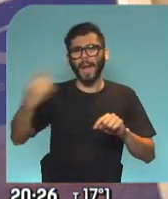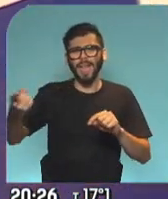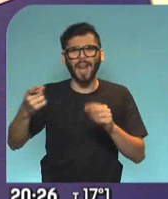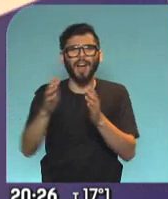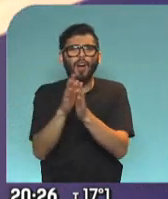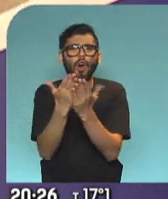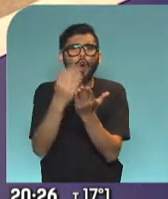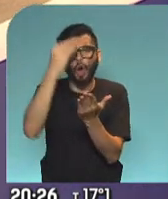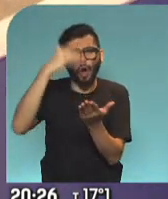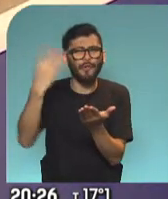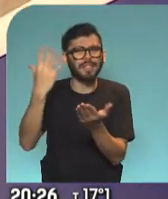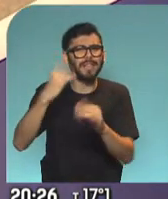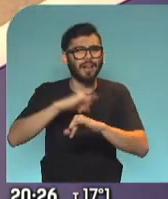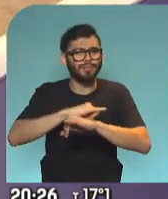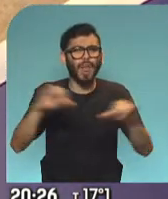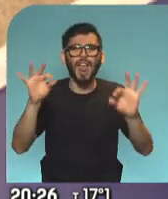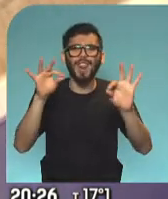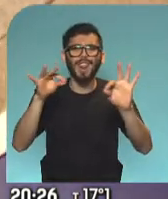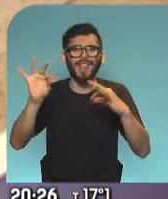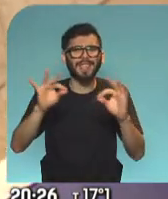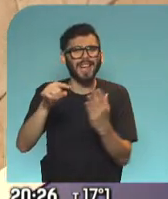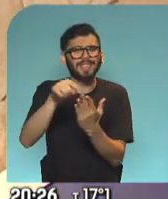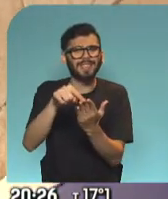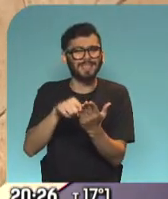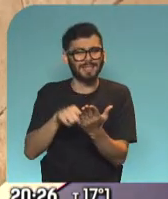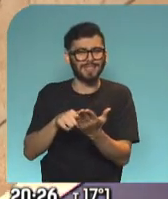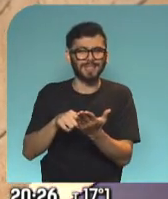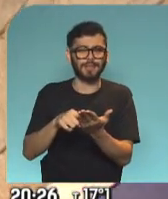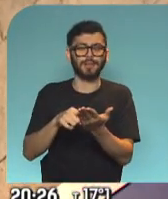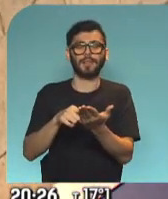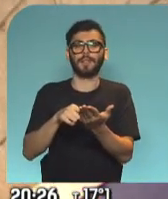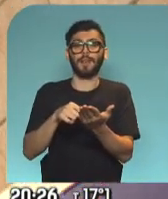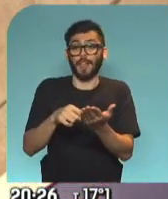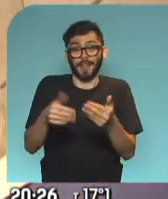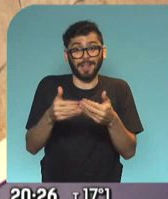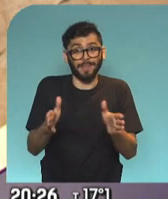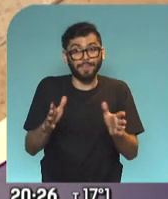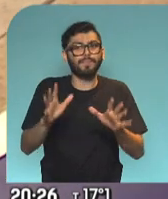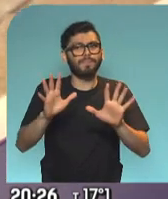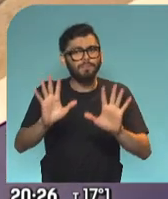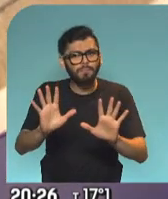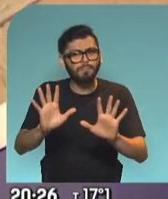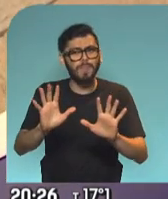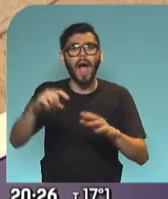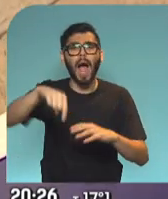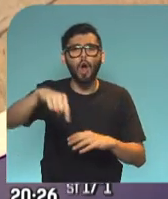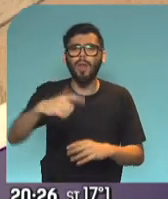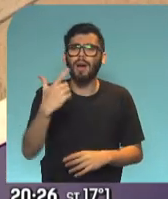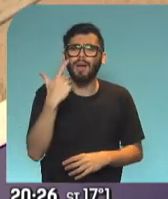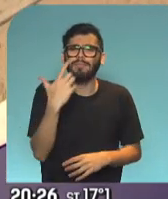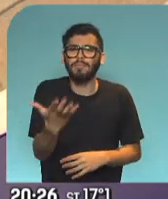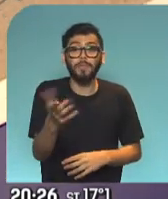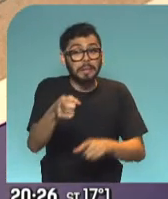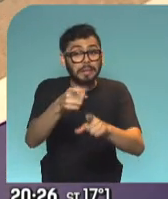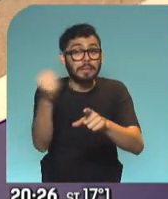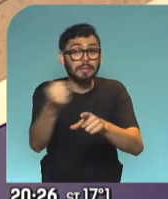a estar los detalles de la reapertura, de la rehabilitación. Bien, lo que vamos a escuchar ahora es importante, es